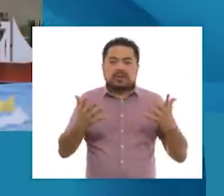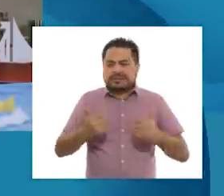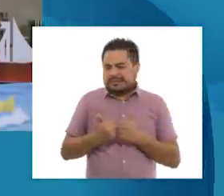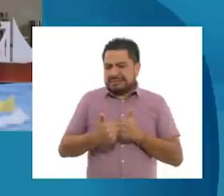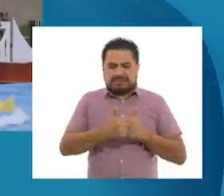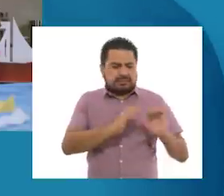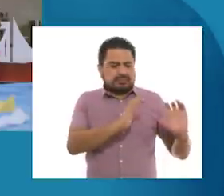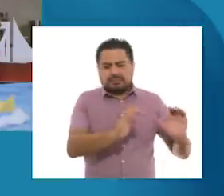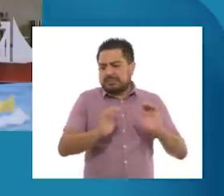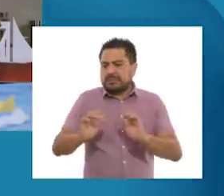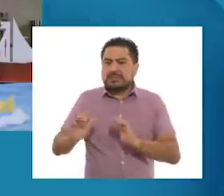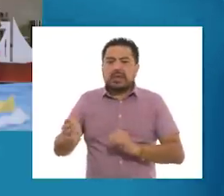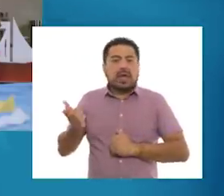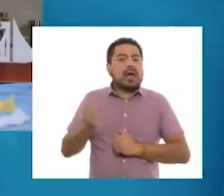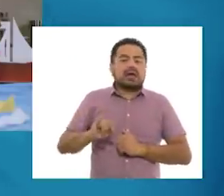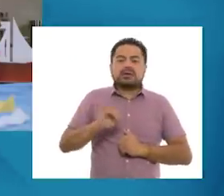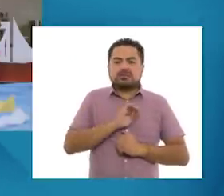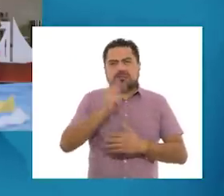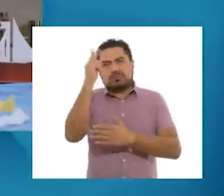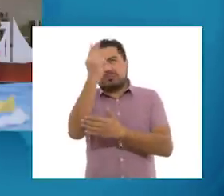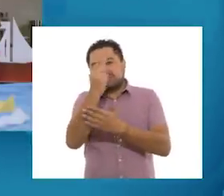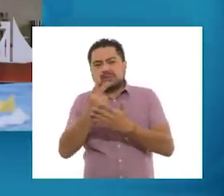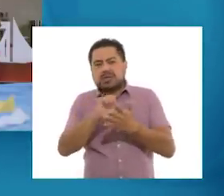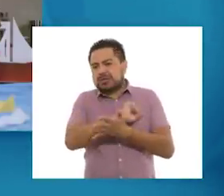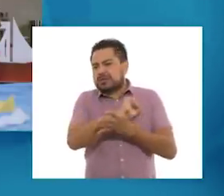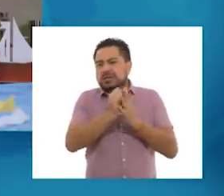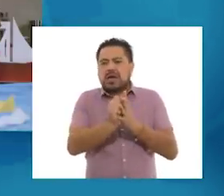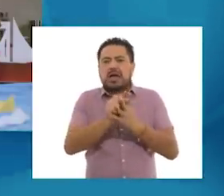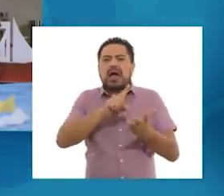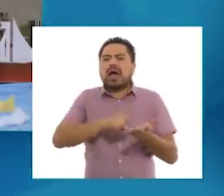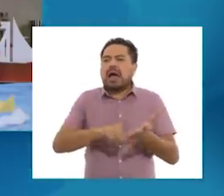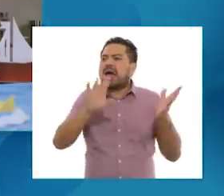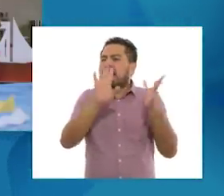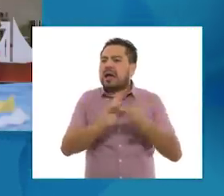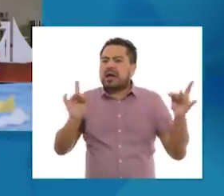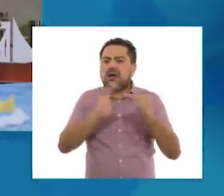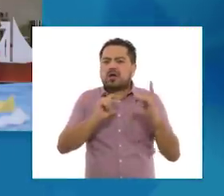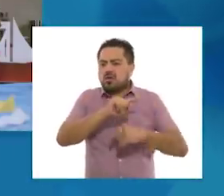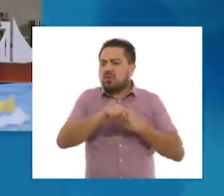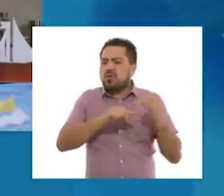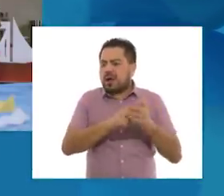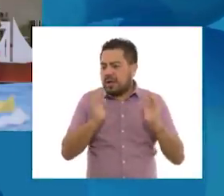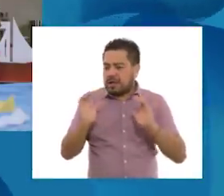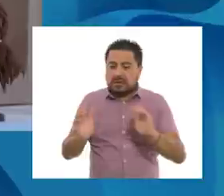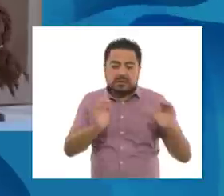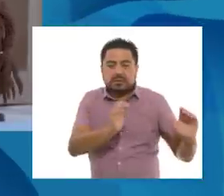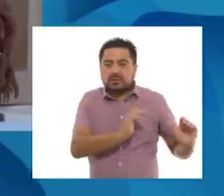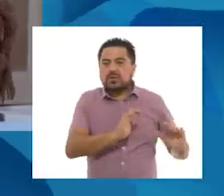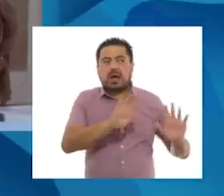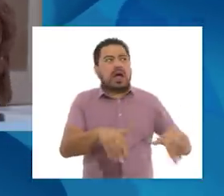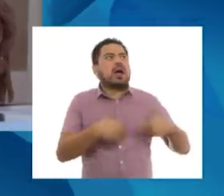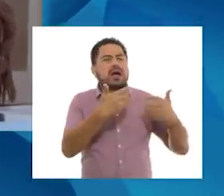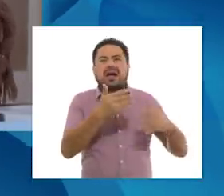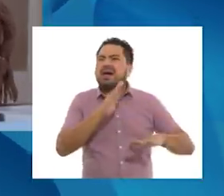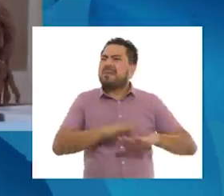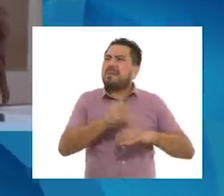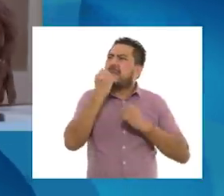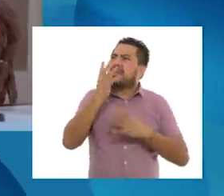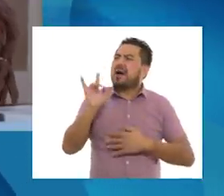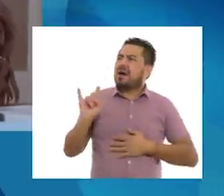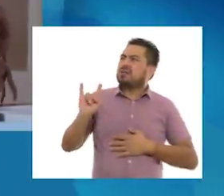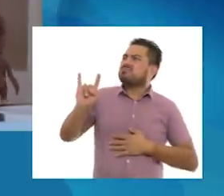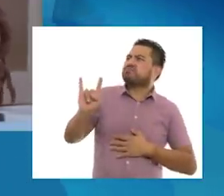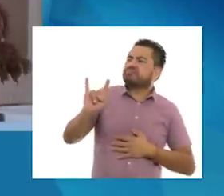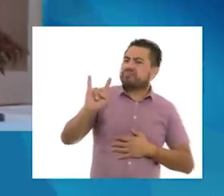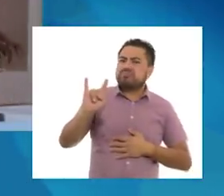la sana distancia. Así que dibujé los símbolos que indican la sana distancia en lugares públicos. ¡Ay, nos quedó muy lindo nuestro